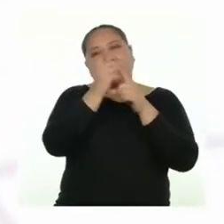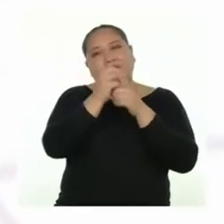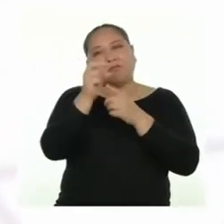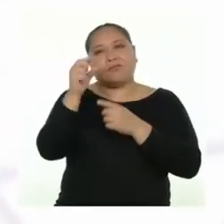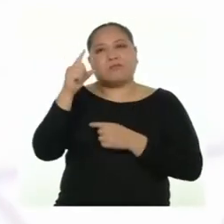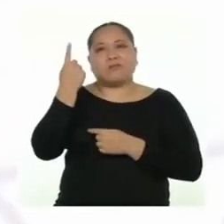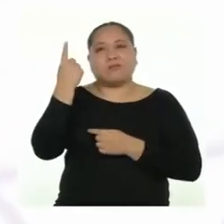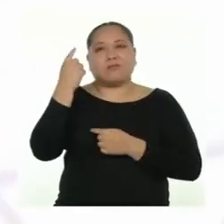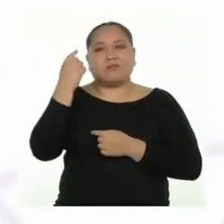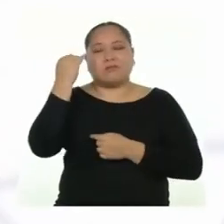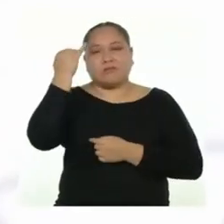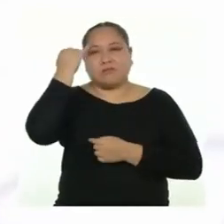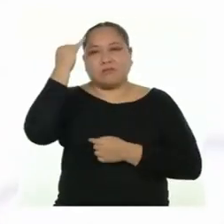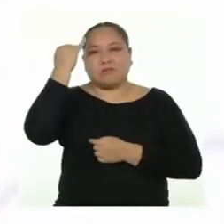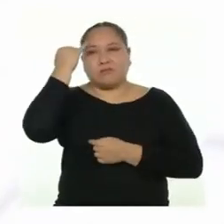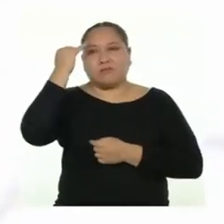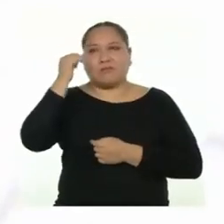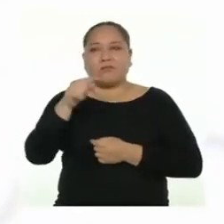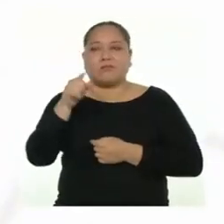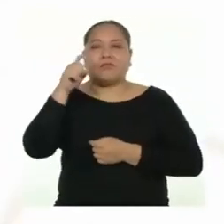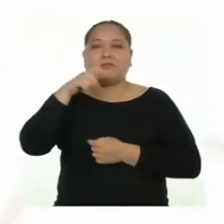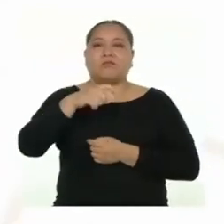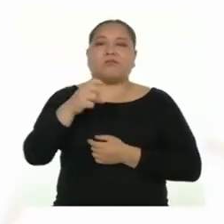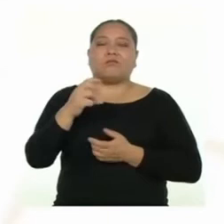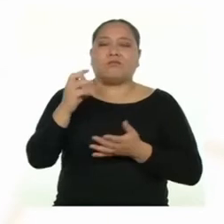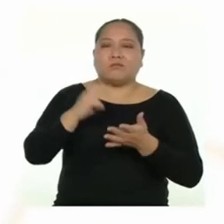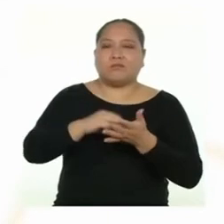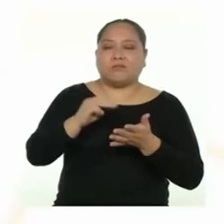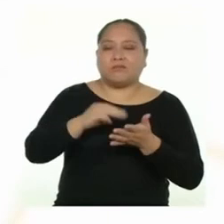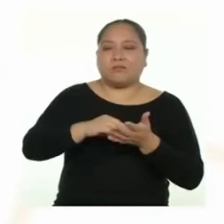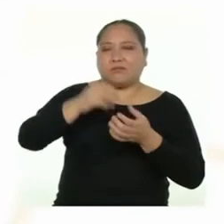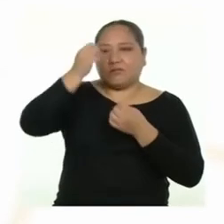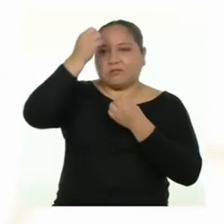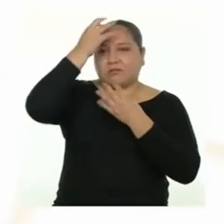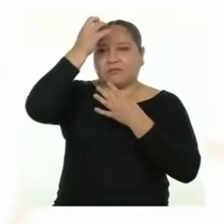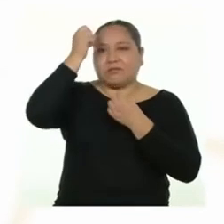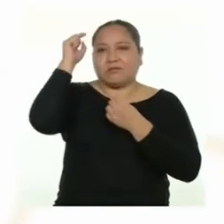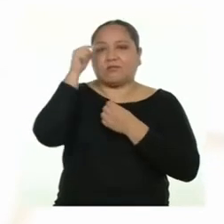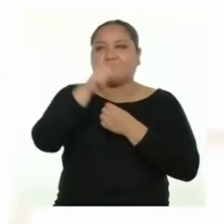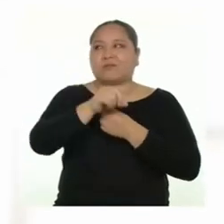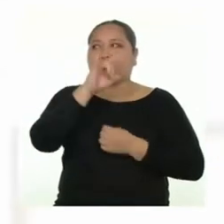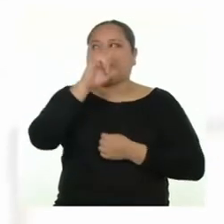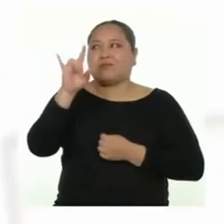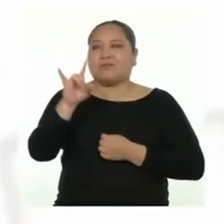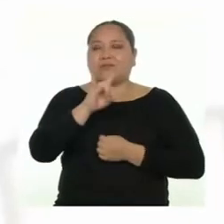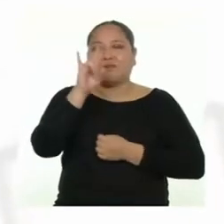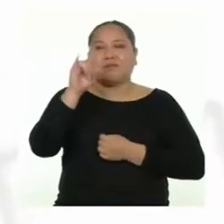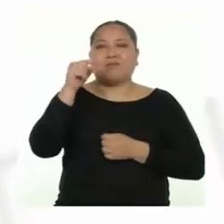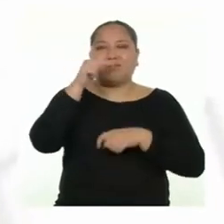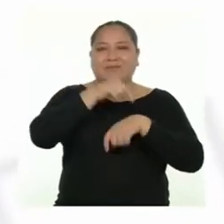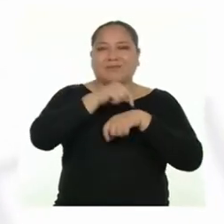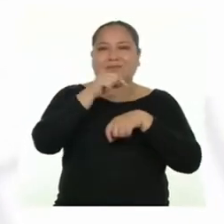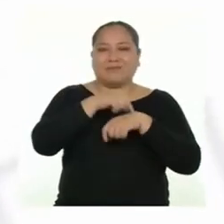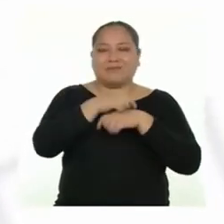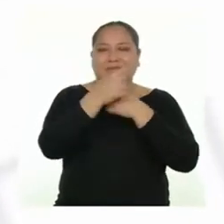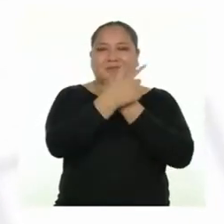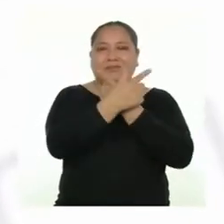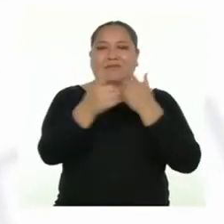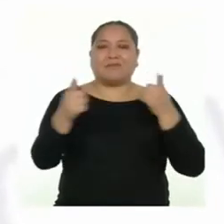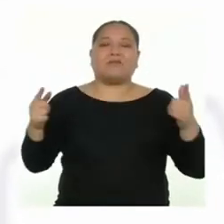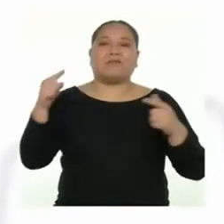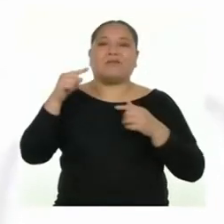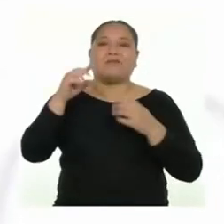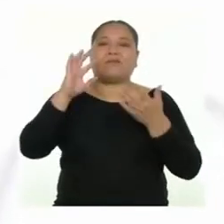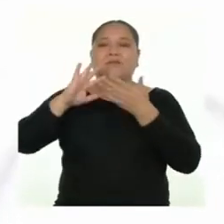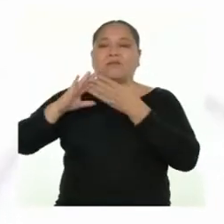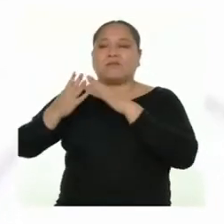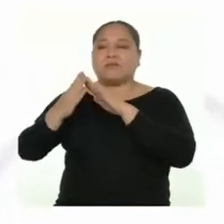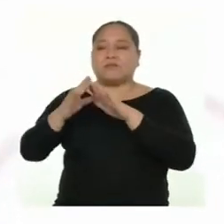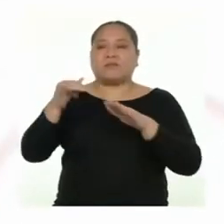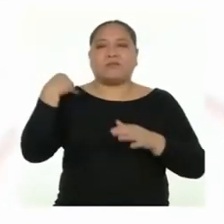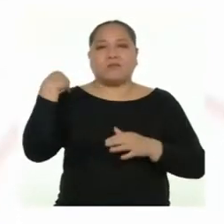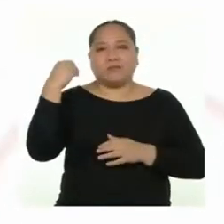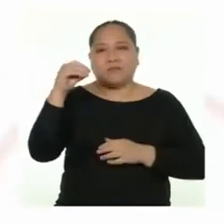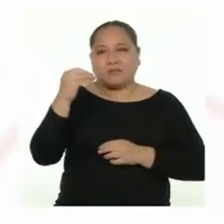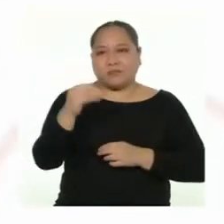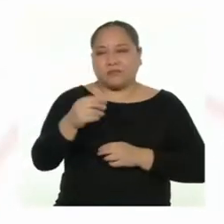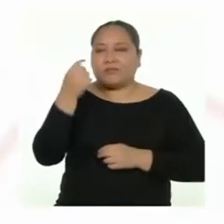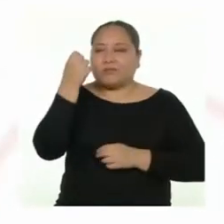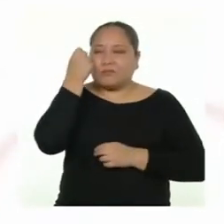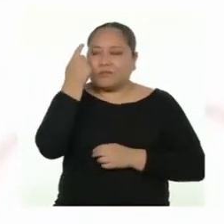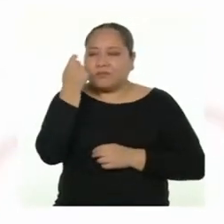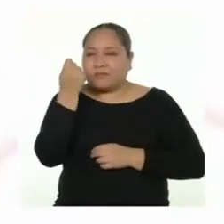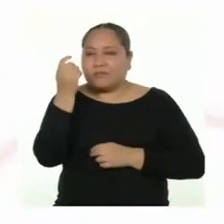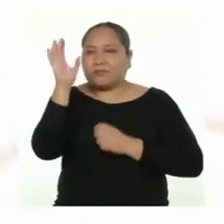idea principal indica que se requiere mayor información sobre el uso del tiempo libre en la población adolescente